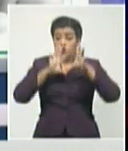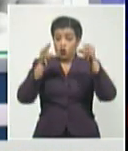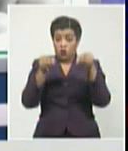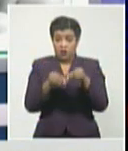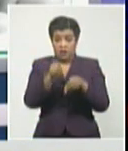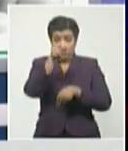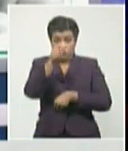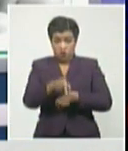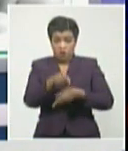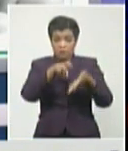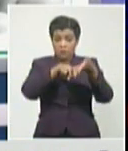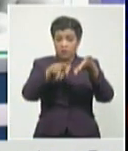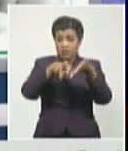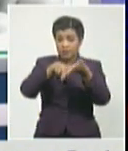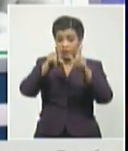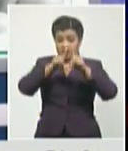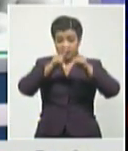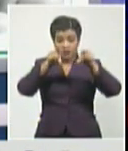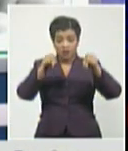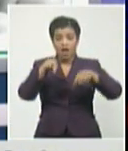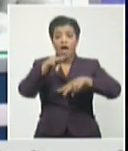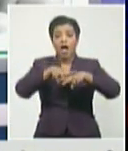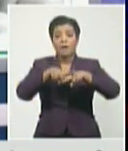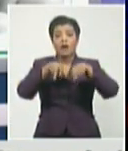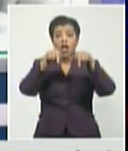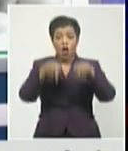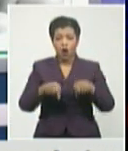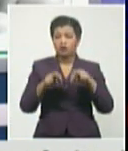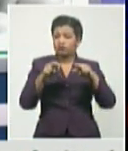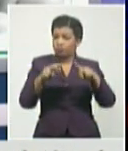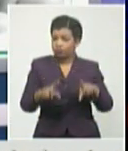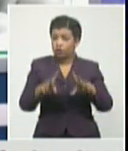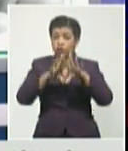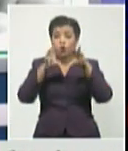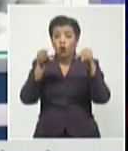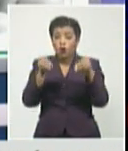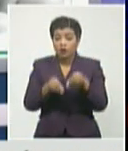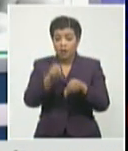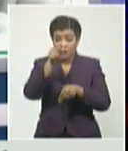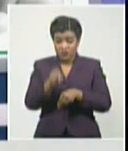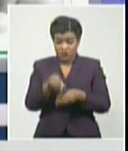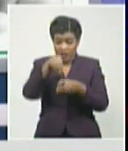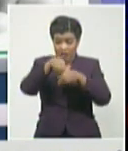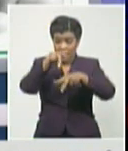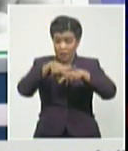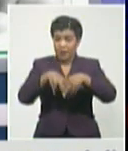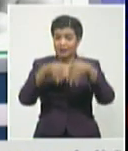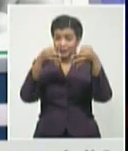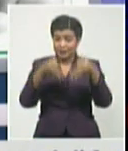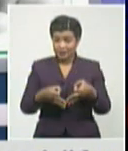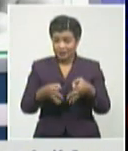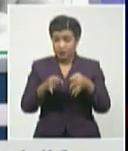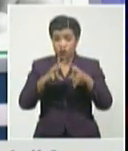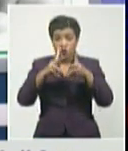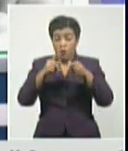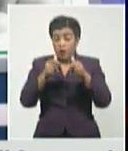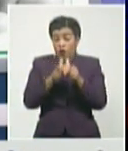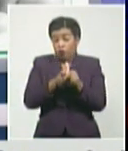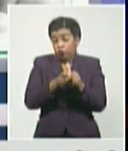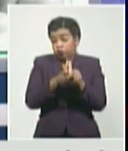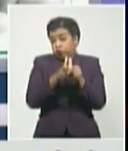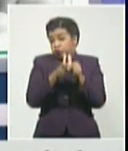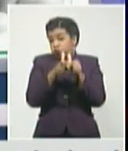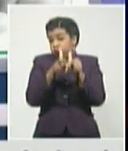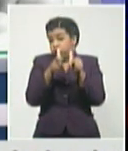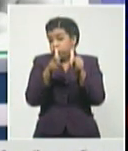provincia la habana hoy ya lo reiteramos con un total de casos autóctonos creo que es la cifra más alta de casos autóctonos